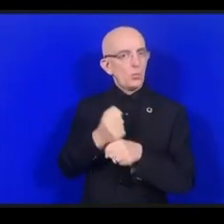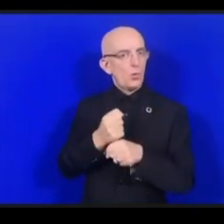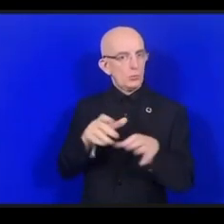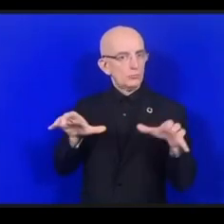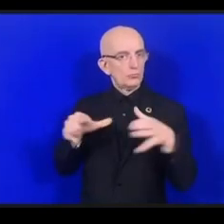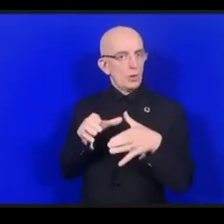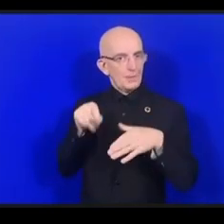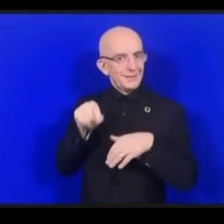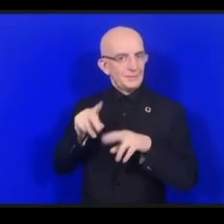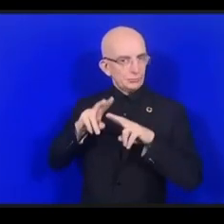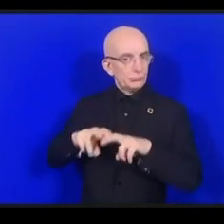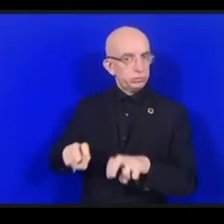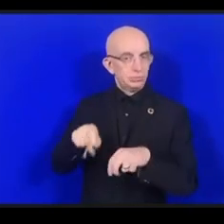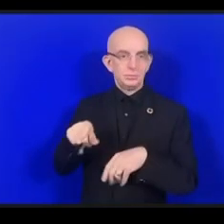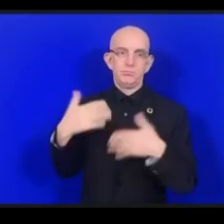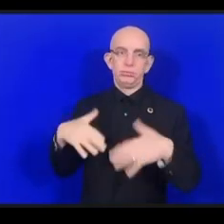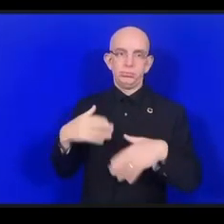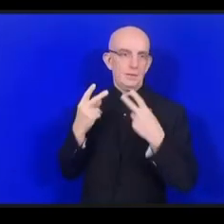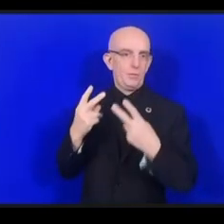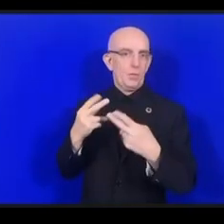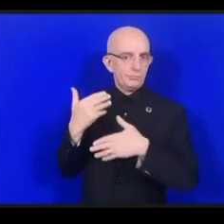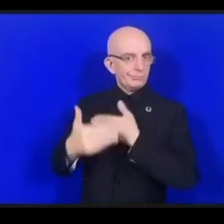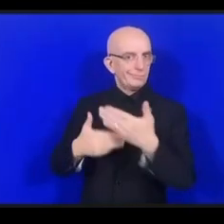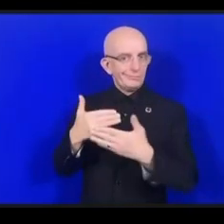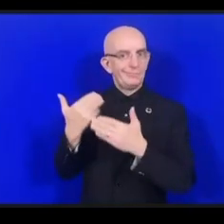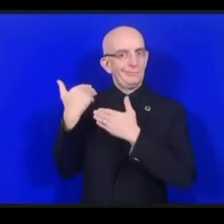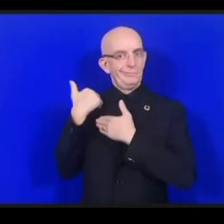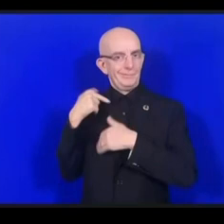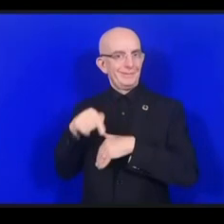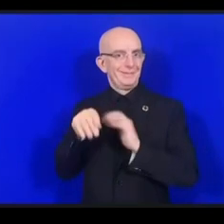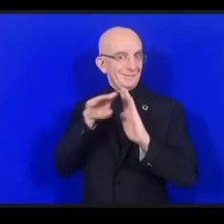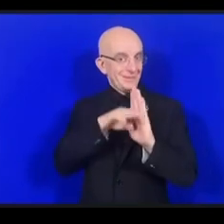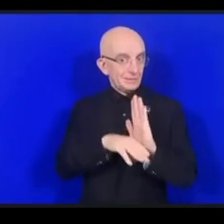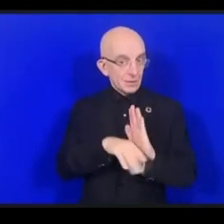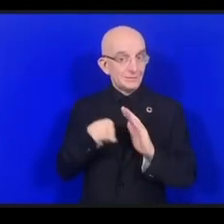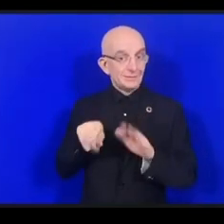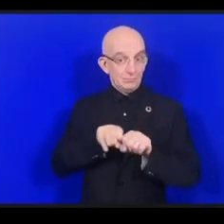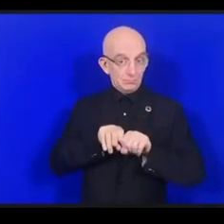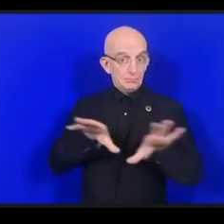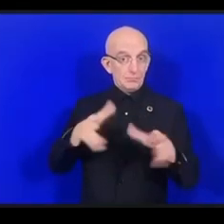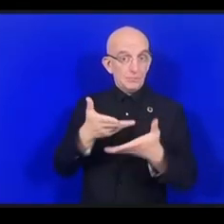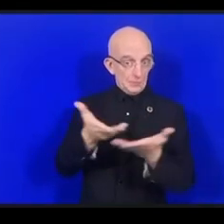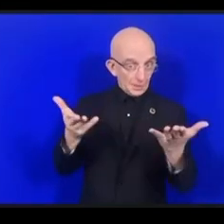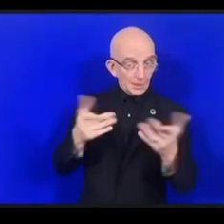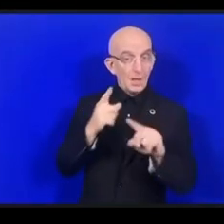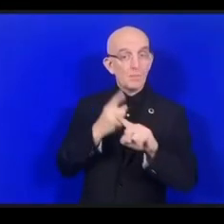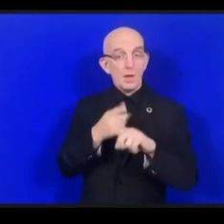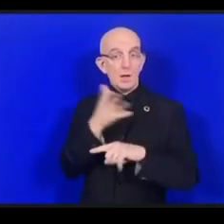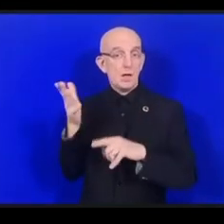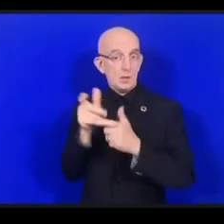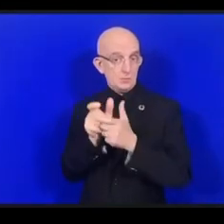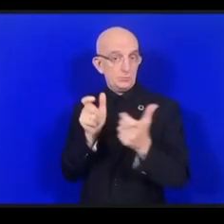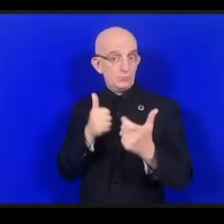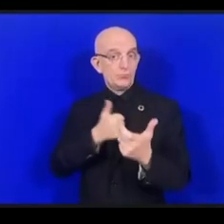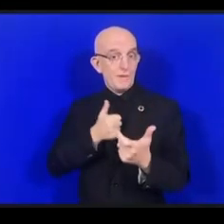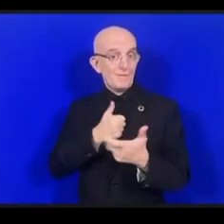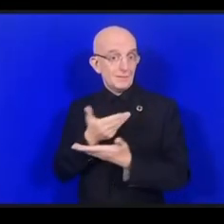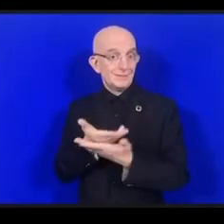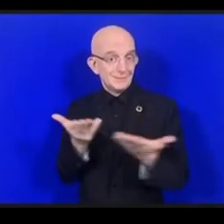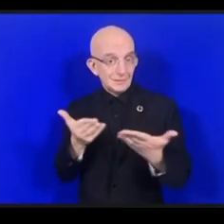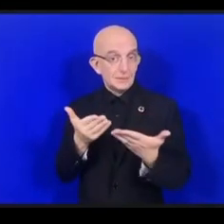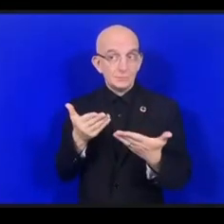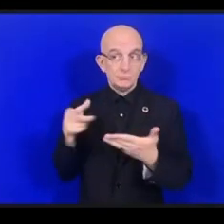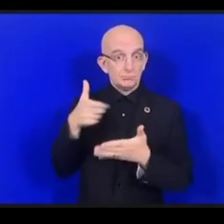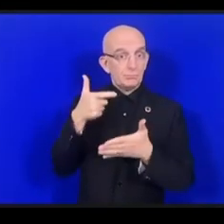el las adquisiciones de públicas y privadas la gestión